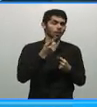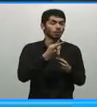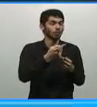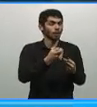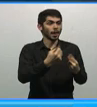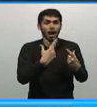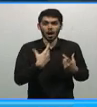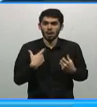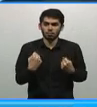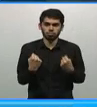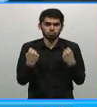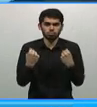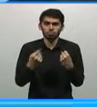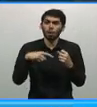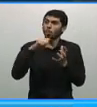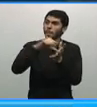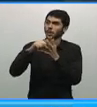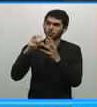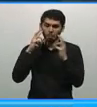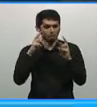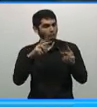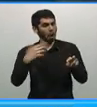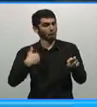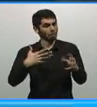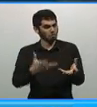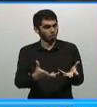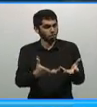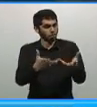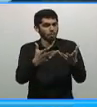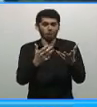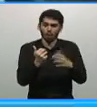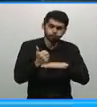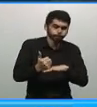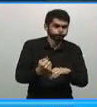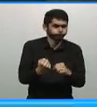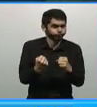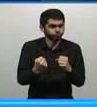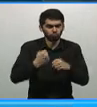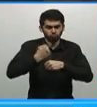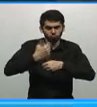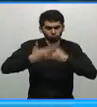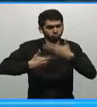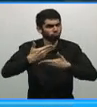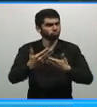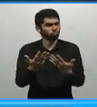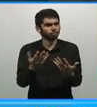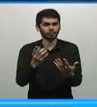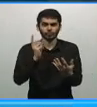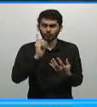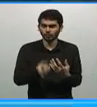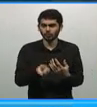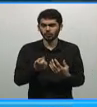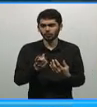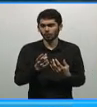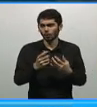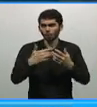impulso, y los otros países lo ven con nuestra presencia, con nuestra impronta de laburo, con digamos la propuesta